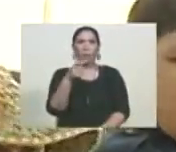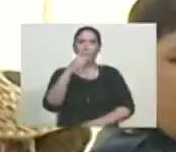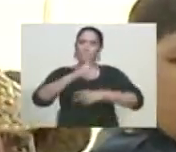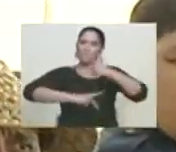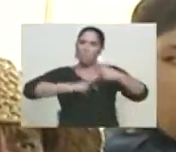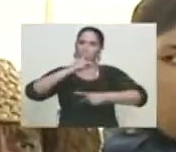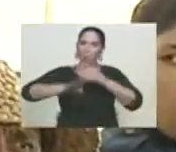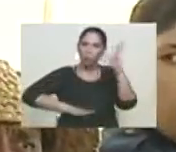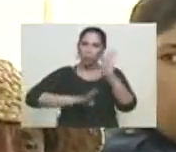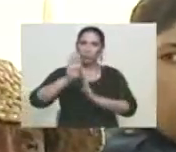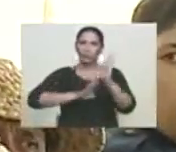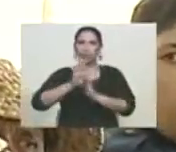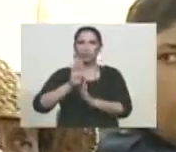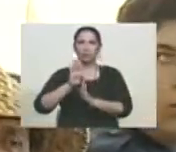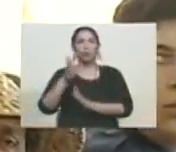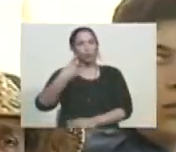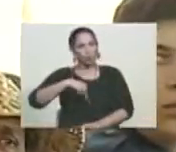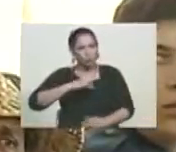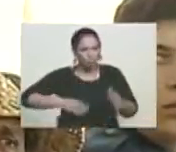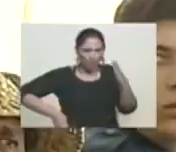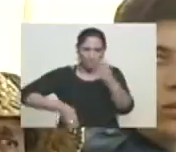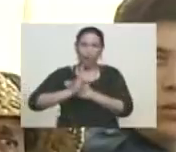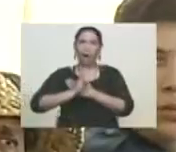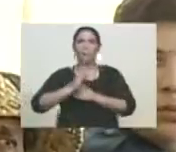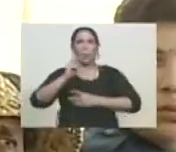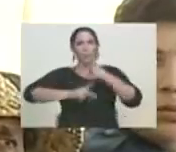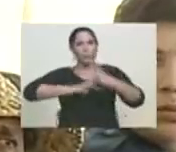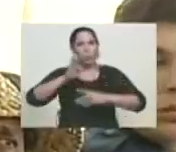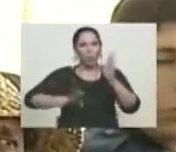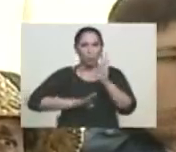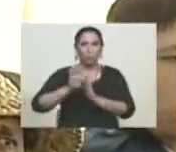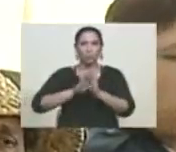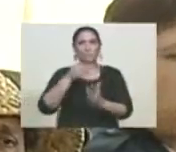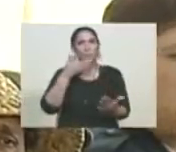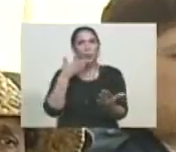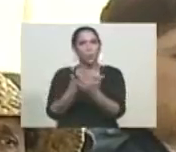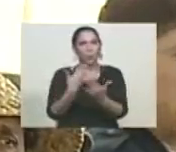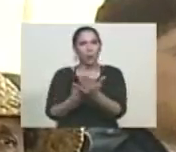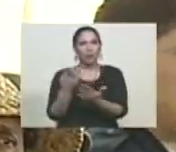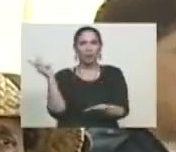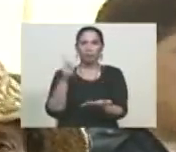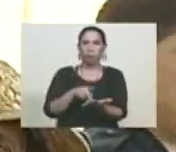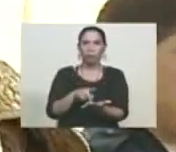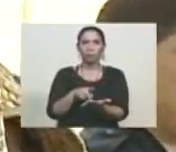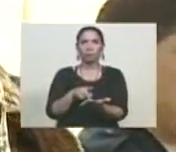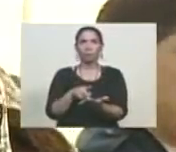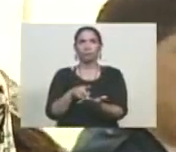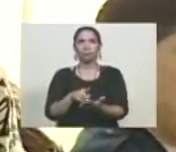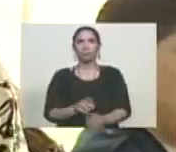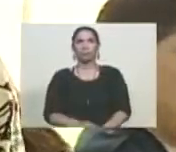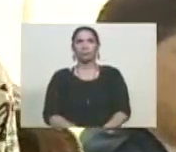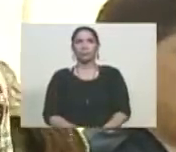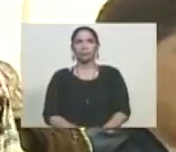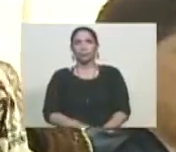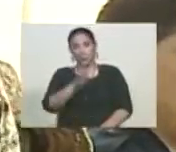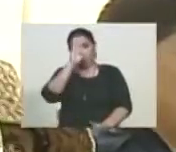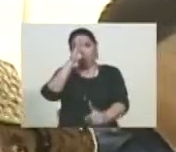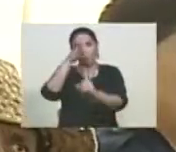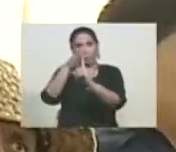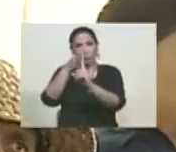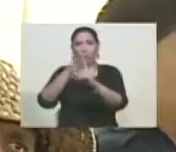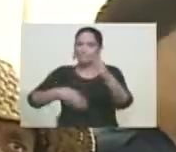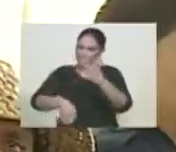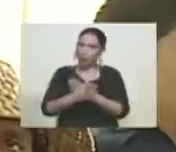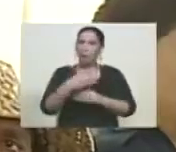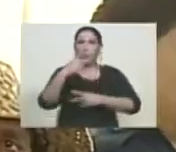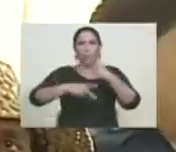producir. Vamos a producir. Venimos con propuestas, no solamente exigir, tenemos que ir al objetivo, vamos a